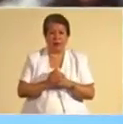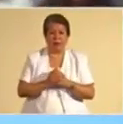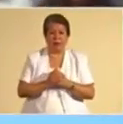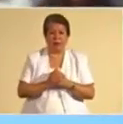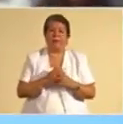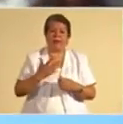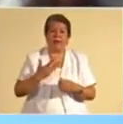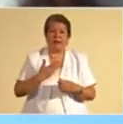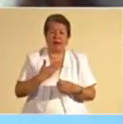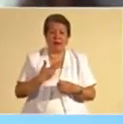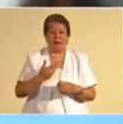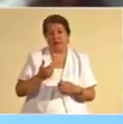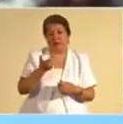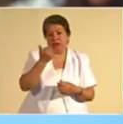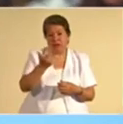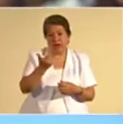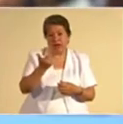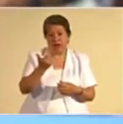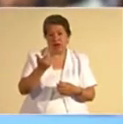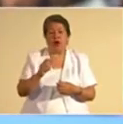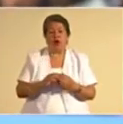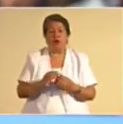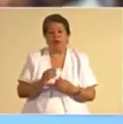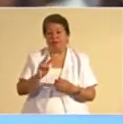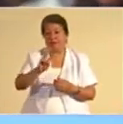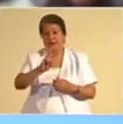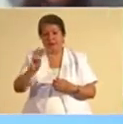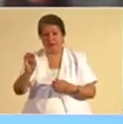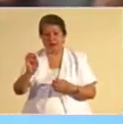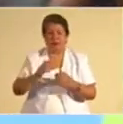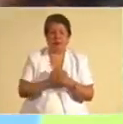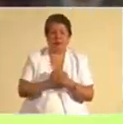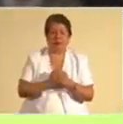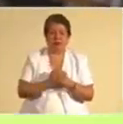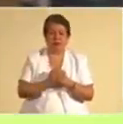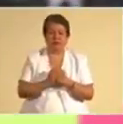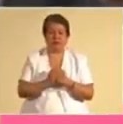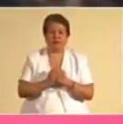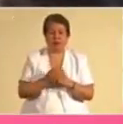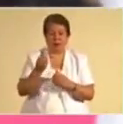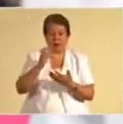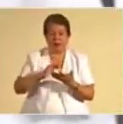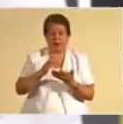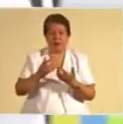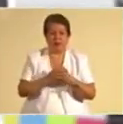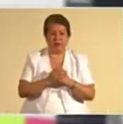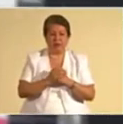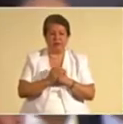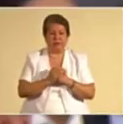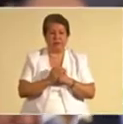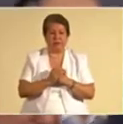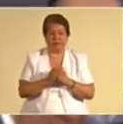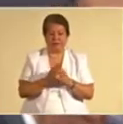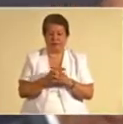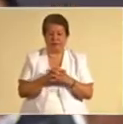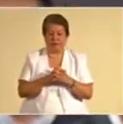gozarán de un salario mínimo de 300 pesos, un salario digno de ellos. Eso. Muchas gracias, candidato. Muchas gracias. El candidato Gerardo Pliego, por favor,